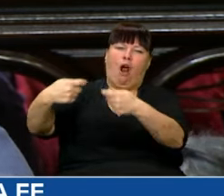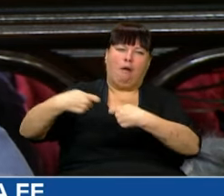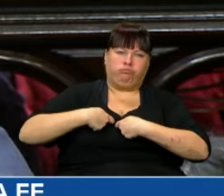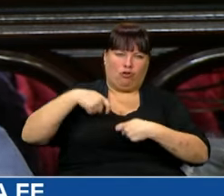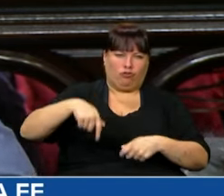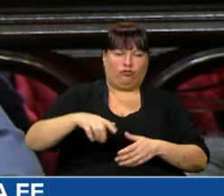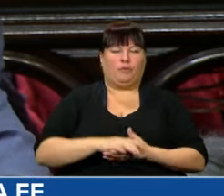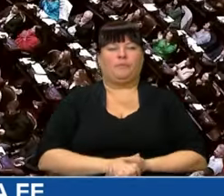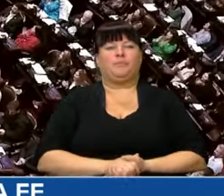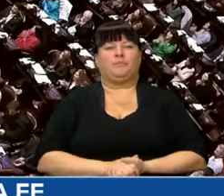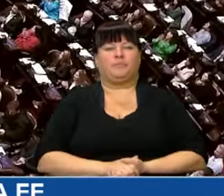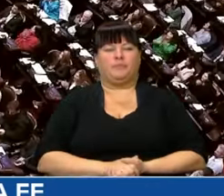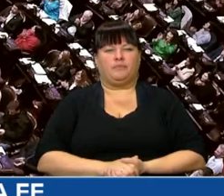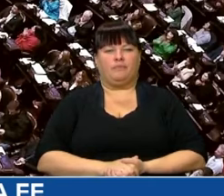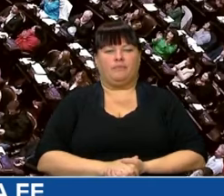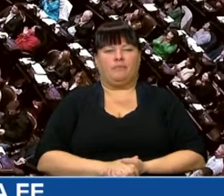día.